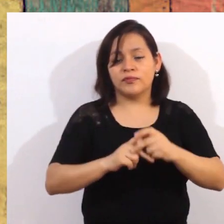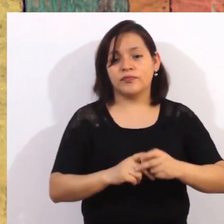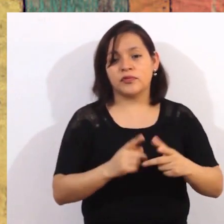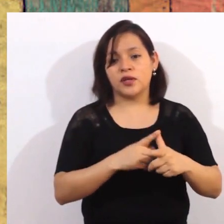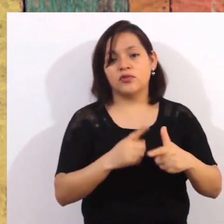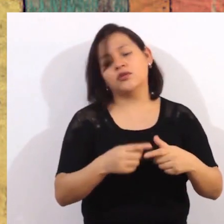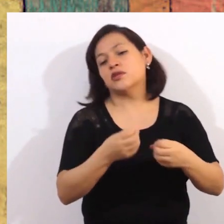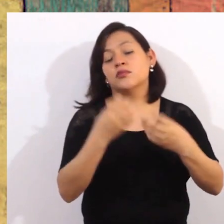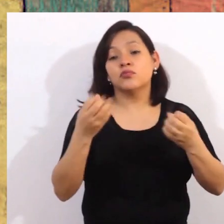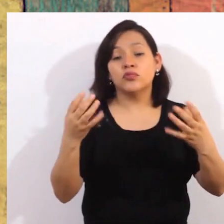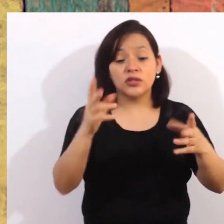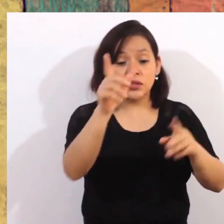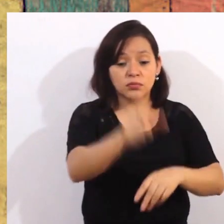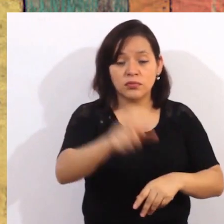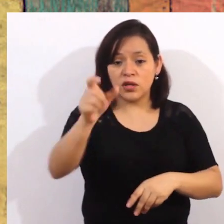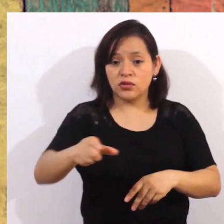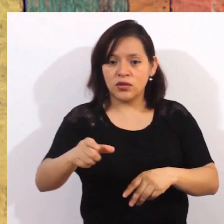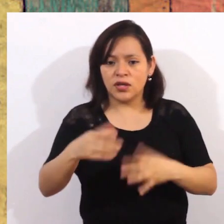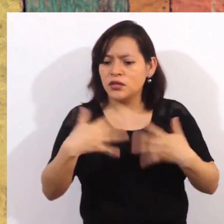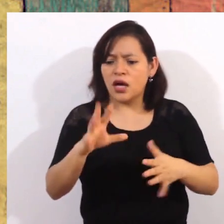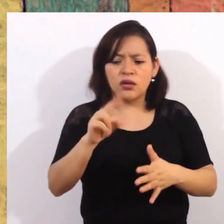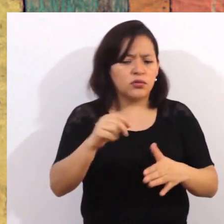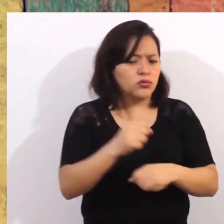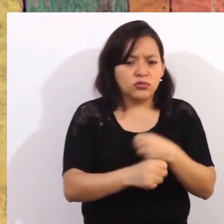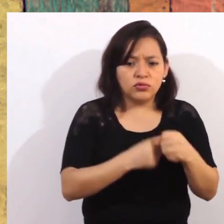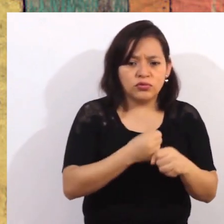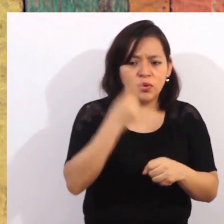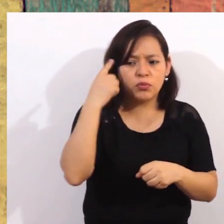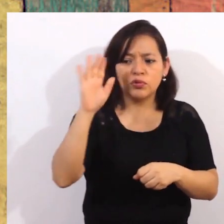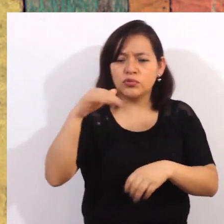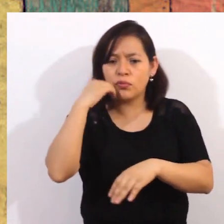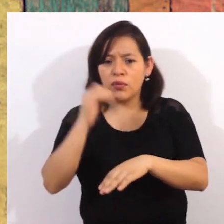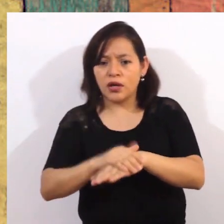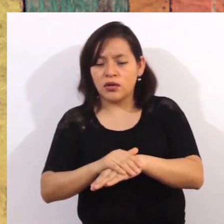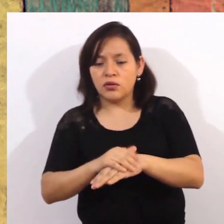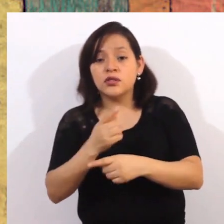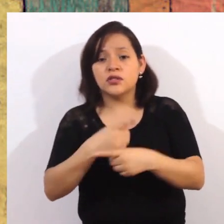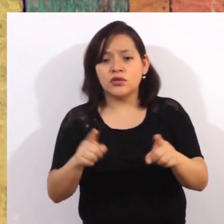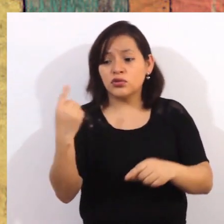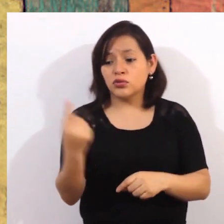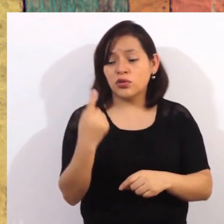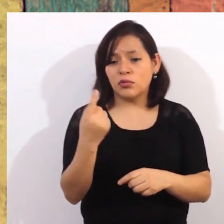está sufriendo porque cometieron una acción mala. Algunos probablemente hemos sufrido por malas